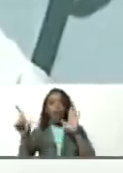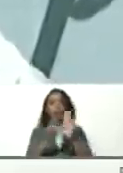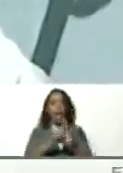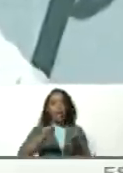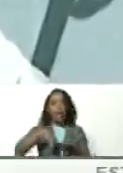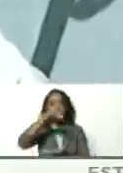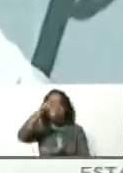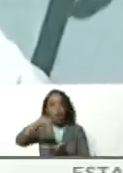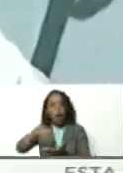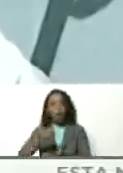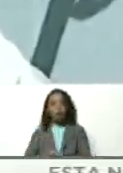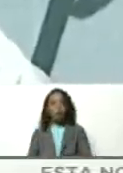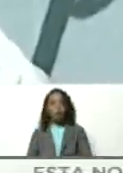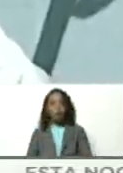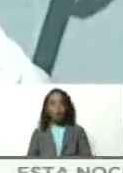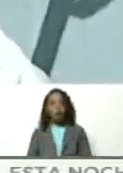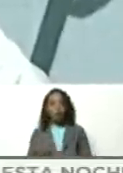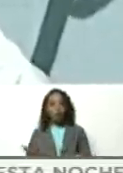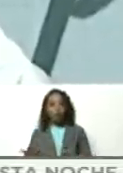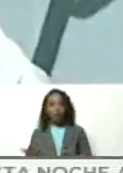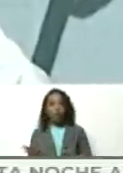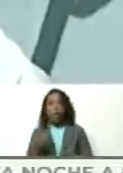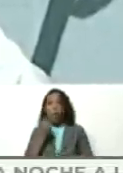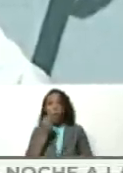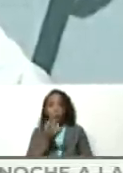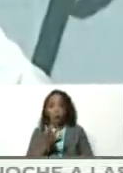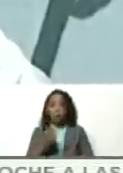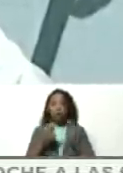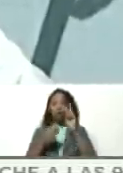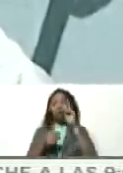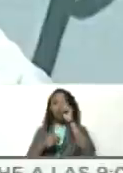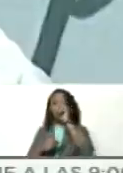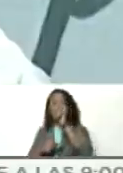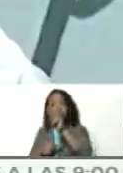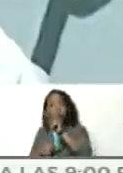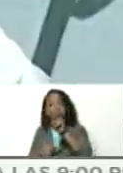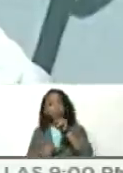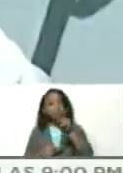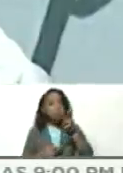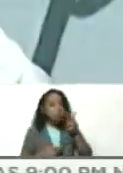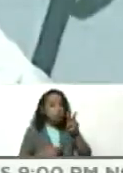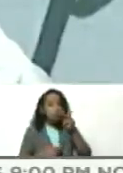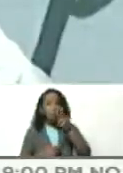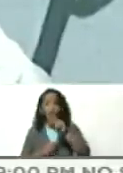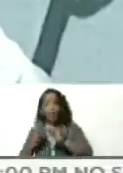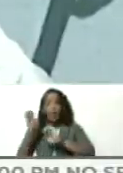nacionales, y, bueno, observaron, vieron y